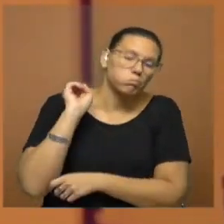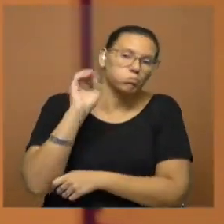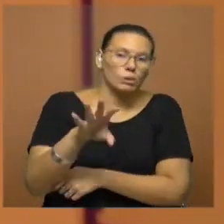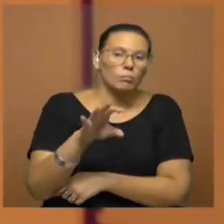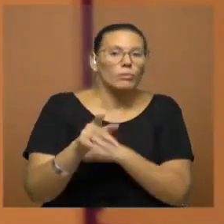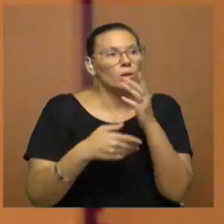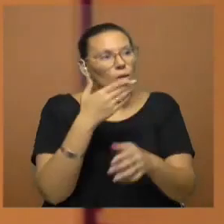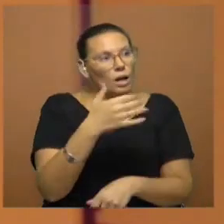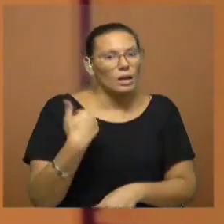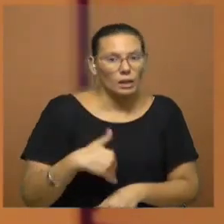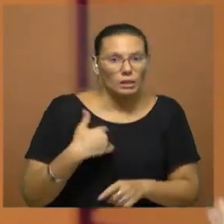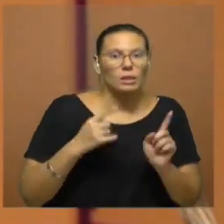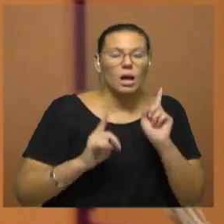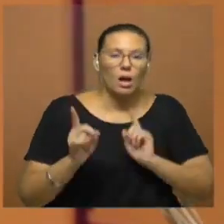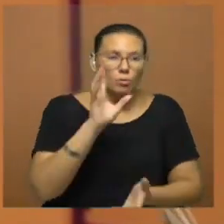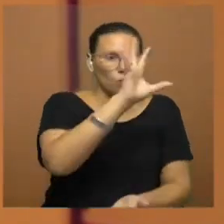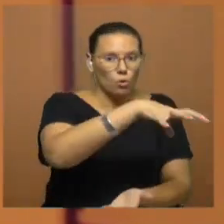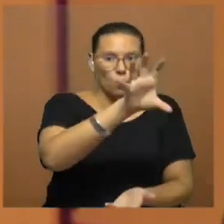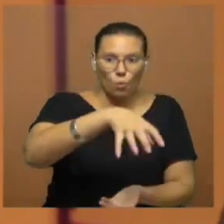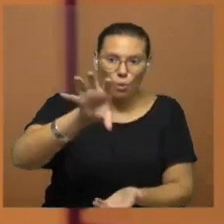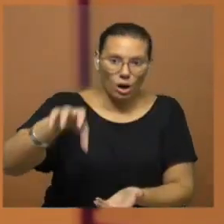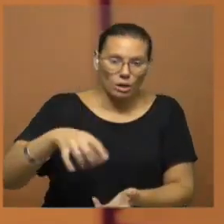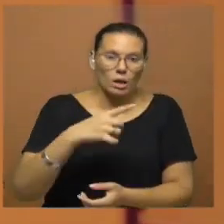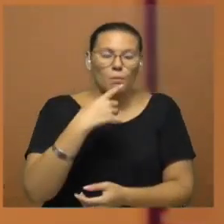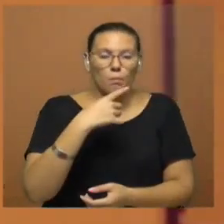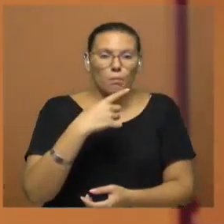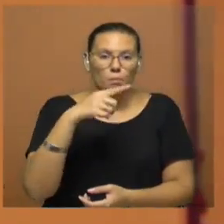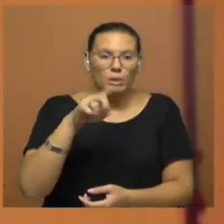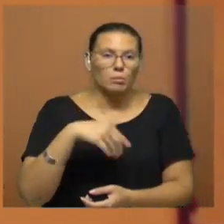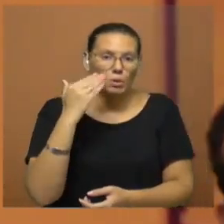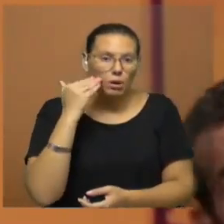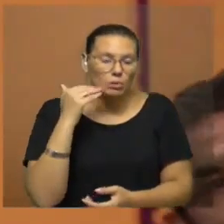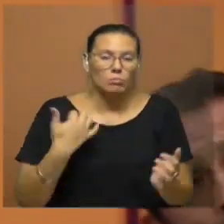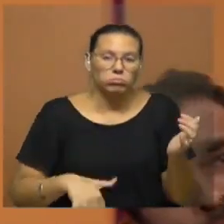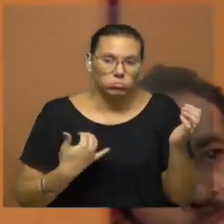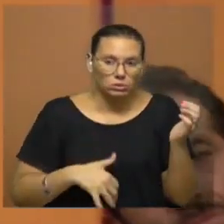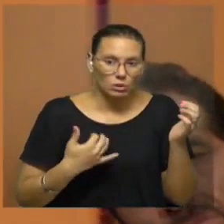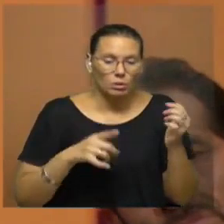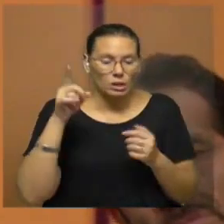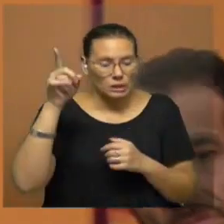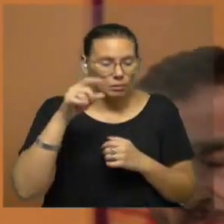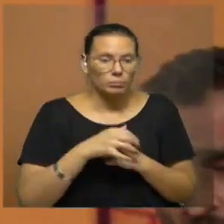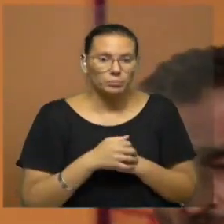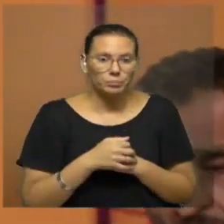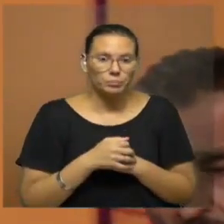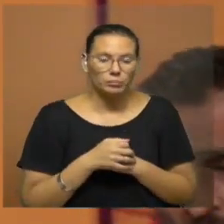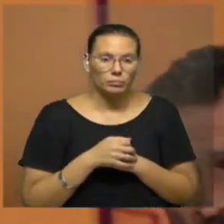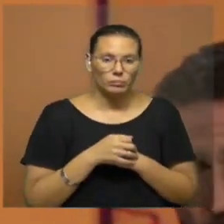vamos a ir a Argentina, vamos a jugar en algunos puntos. El primero de abril estamos tocando en el Roxy Music, una banda allá.